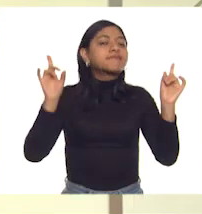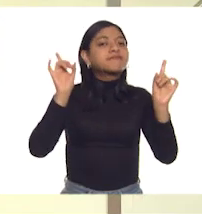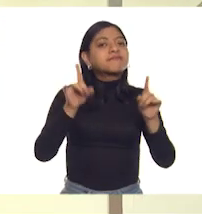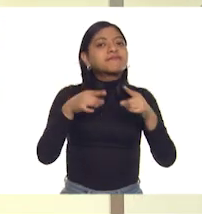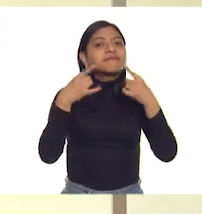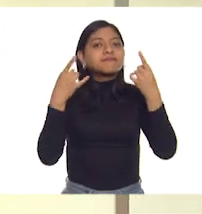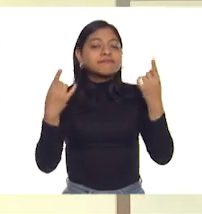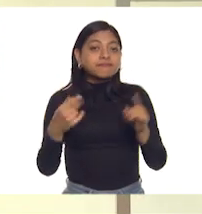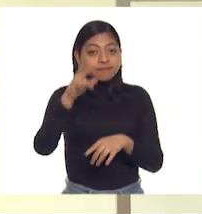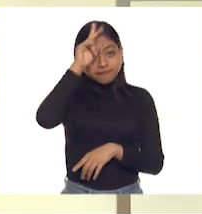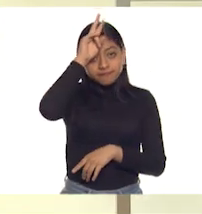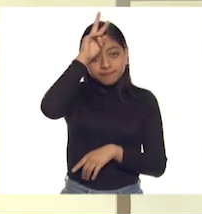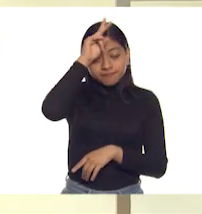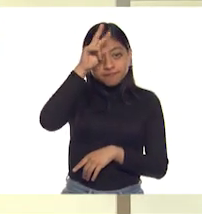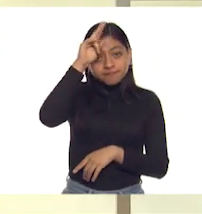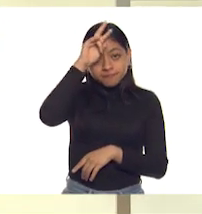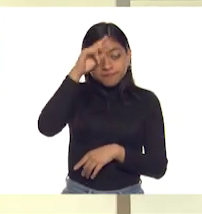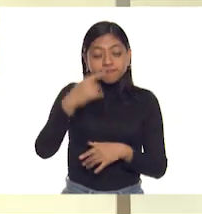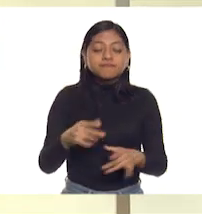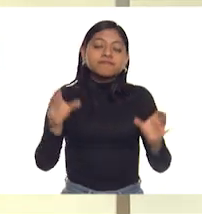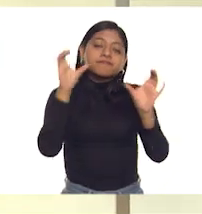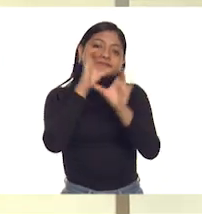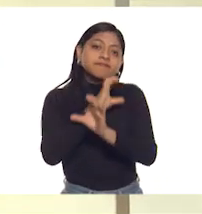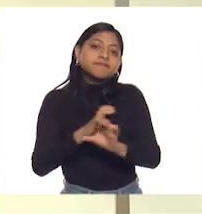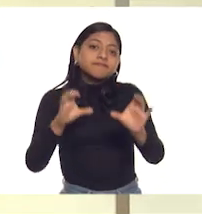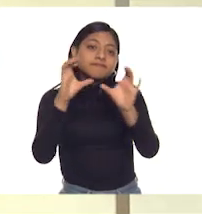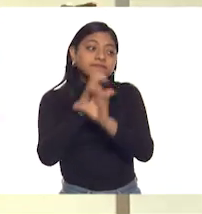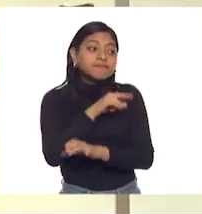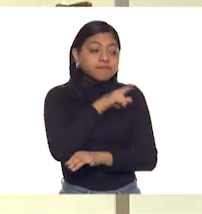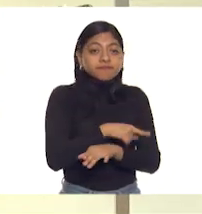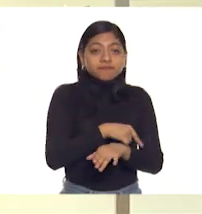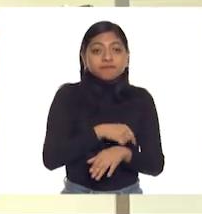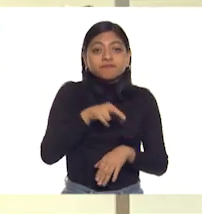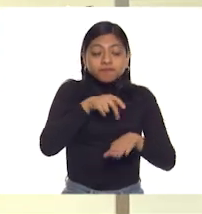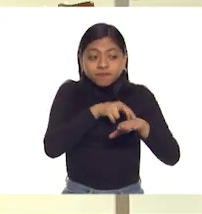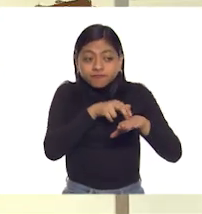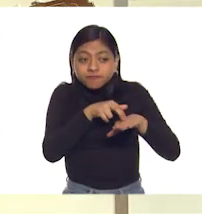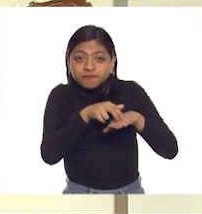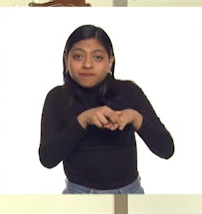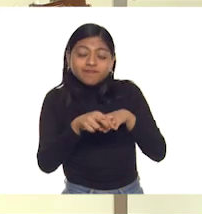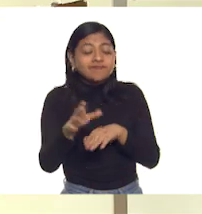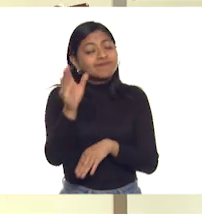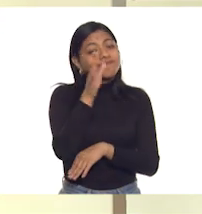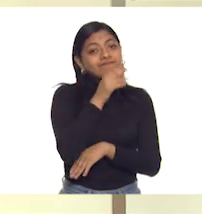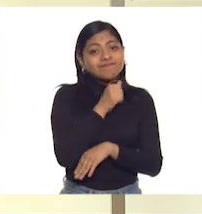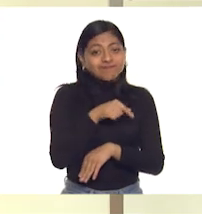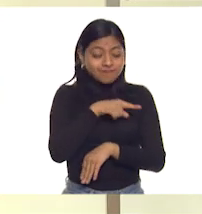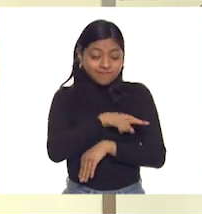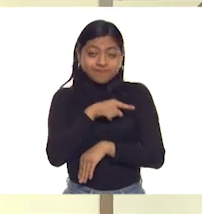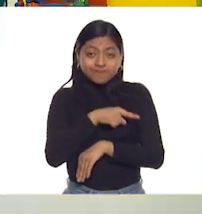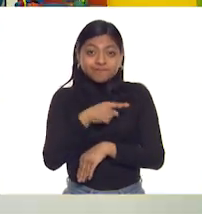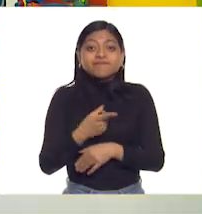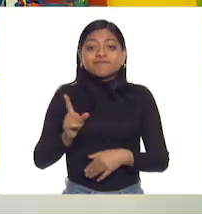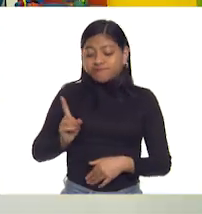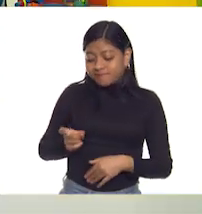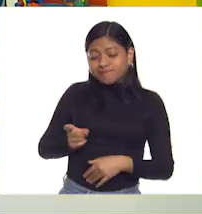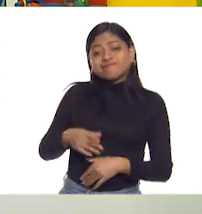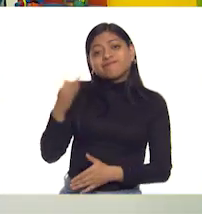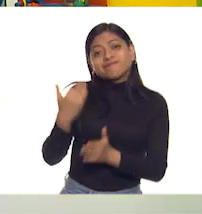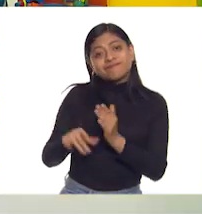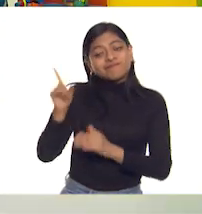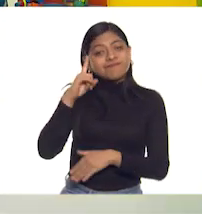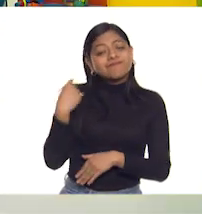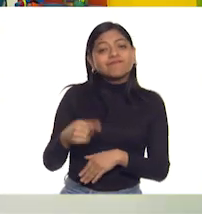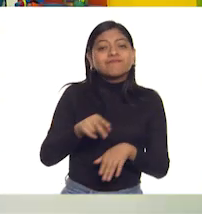La cucaracha, la cucaracha, ya no puede caminar, porque no tiene, porque le falta una pata